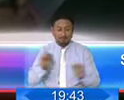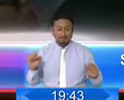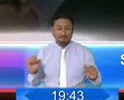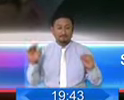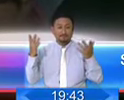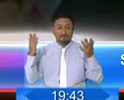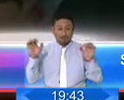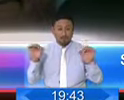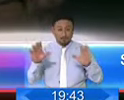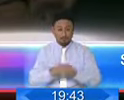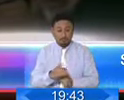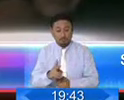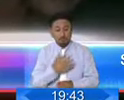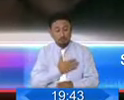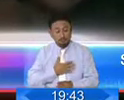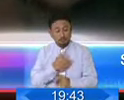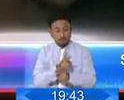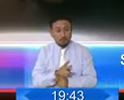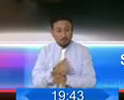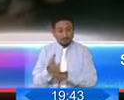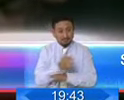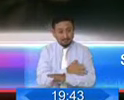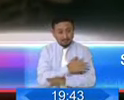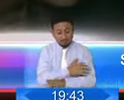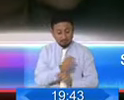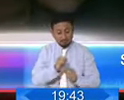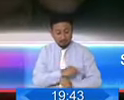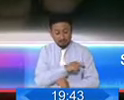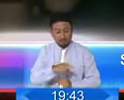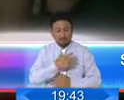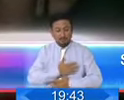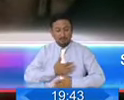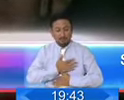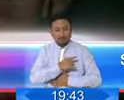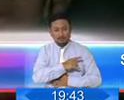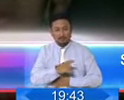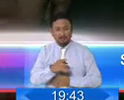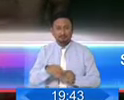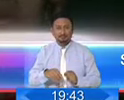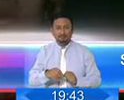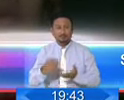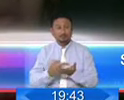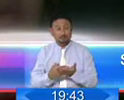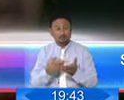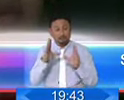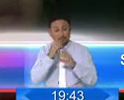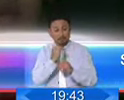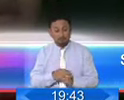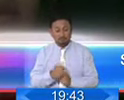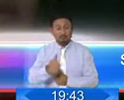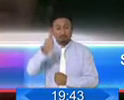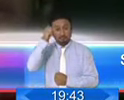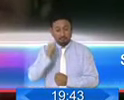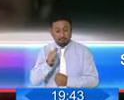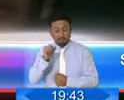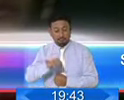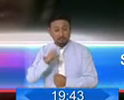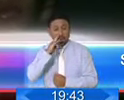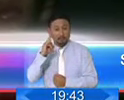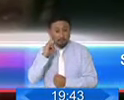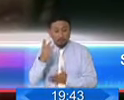la Luz, que tome las debidas precauciones para que pueda disfrutar de este acto maravilloso. El día de ayer hubieron muchos